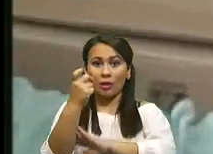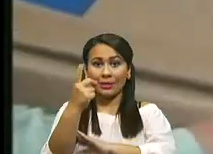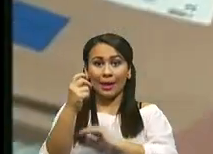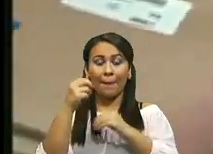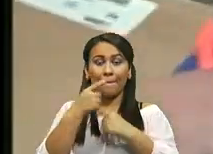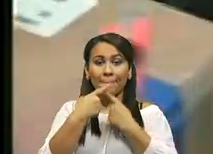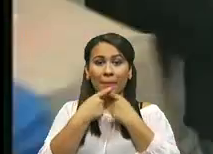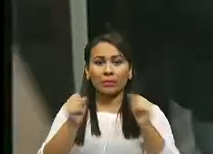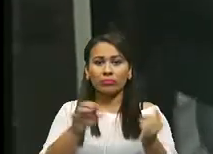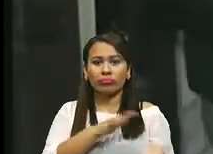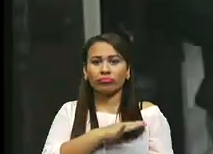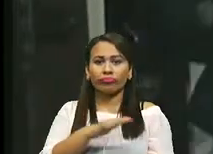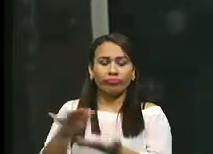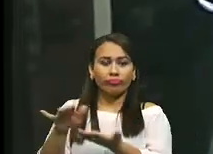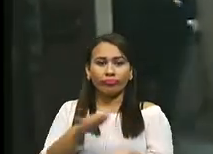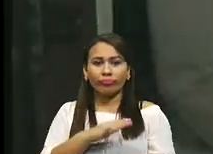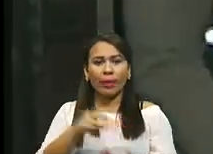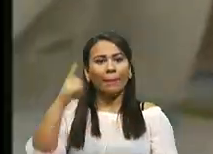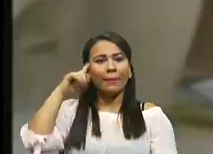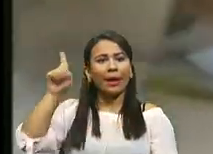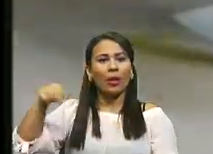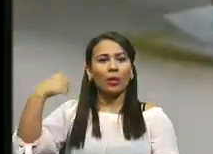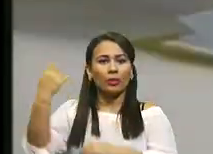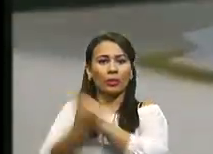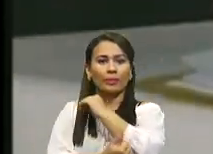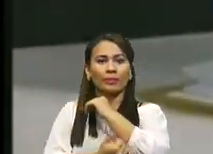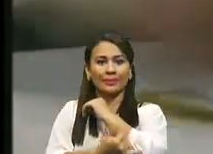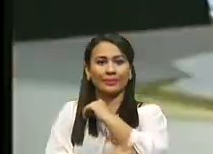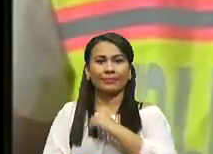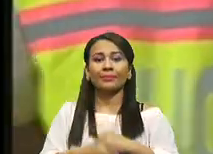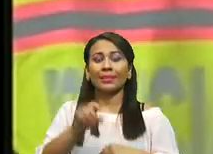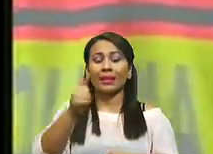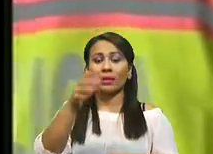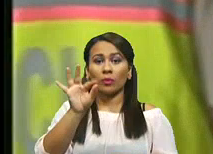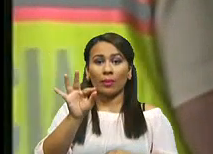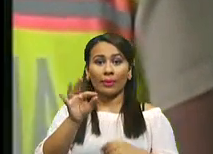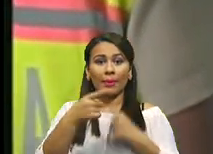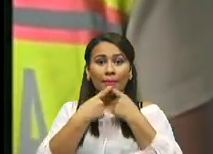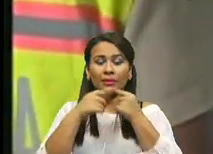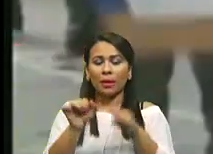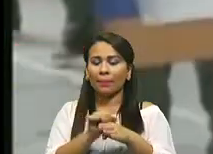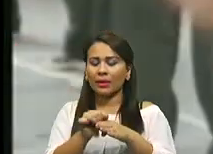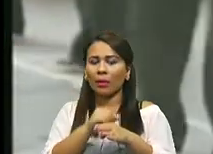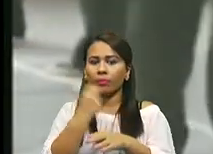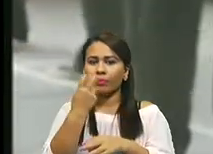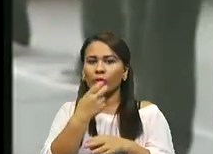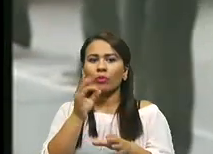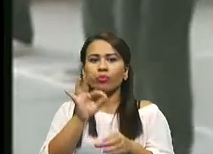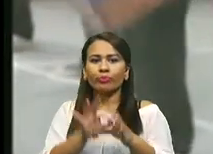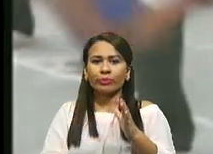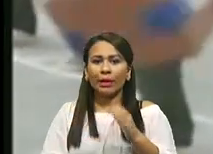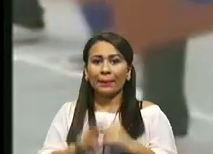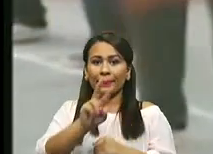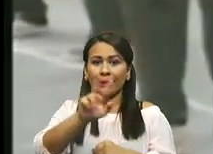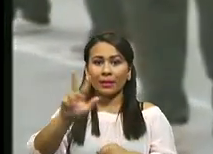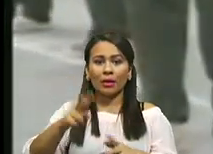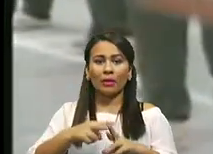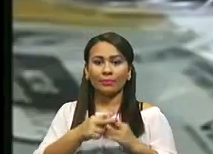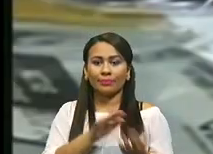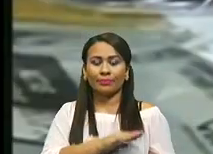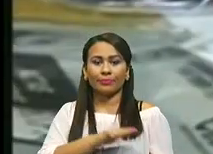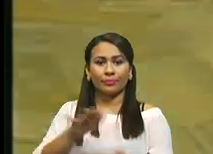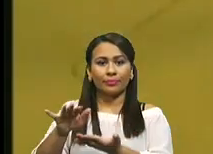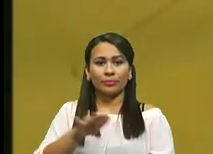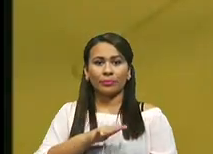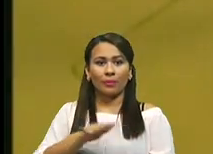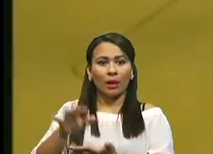el reparto de paquetes electorales al exterior. El 19 de marzo se realizará un simulacro nacional. El 23 iniciará la distribución